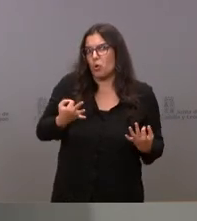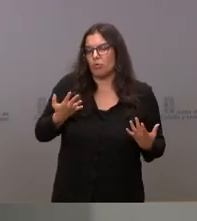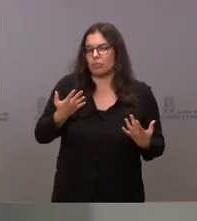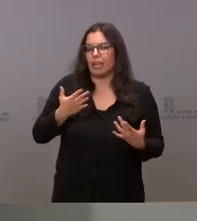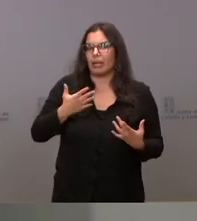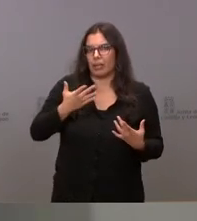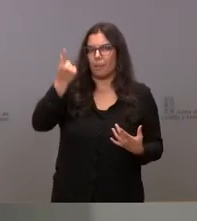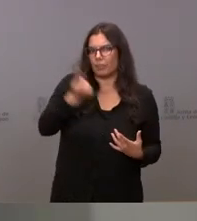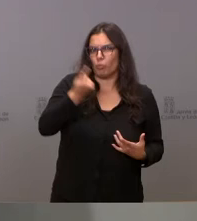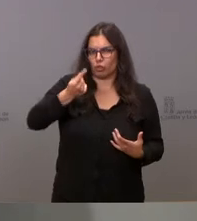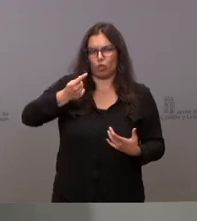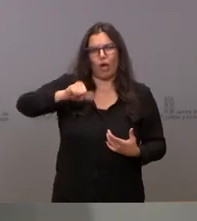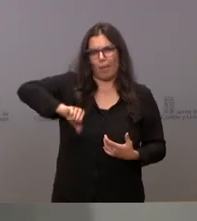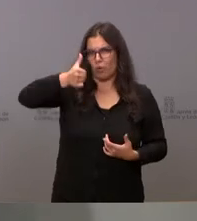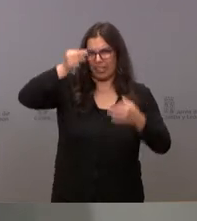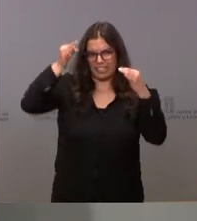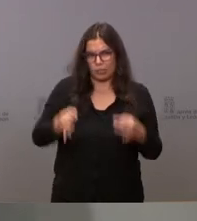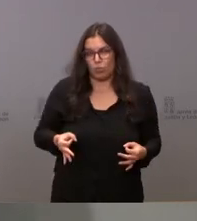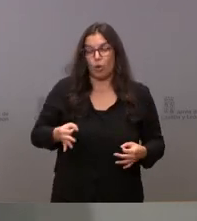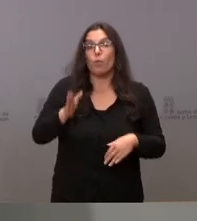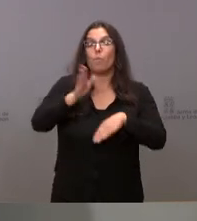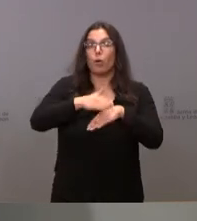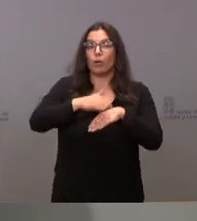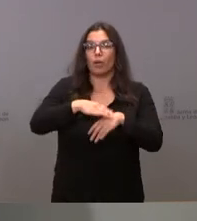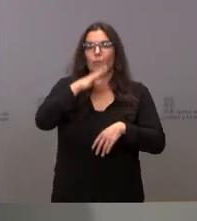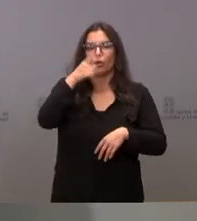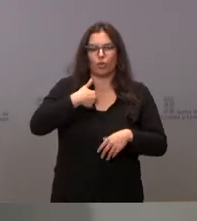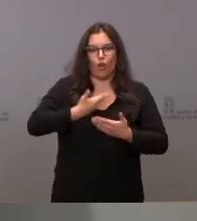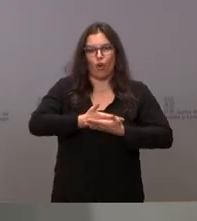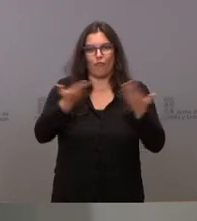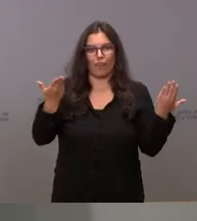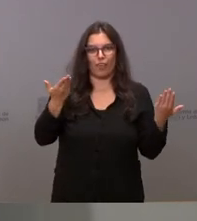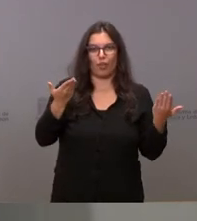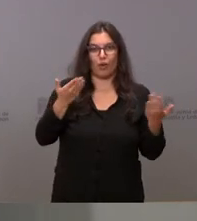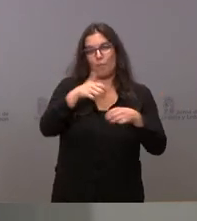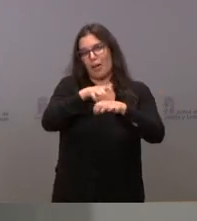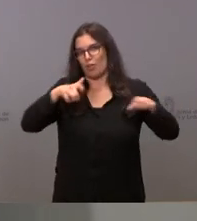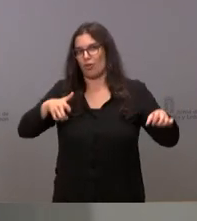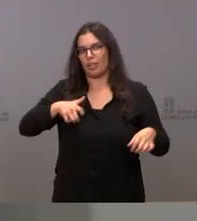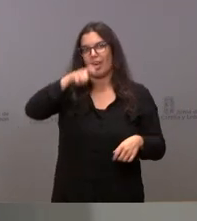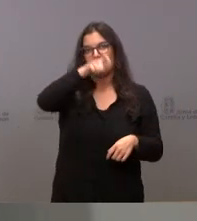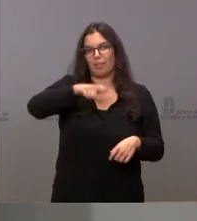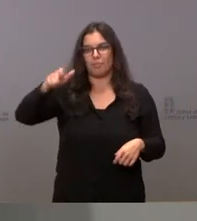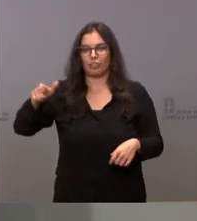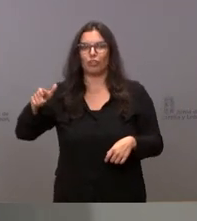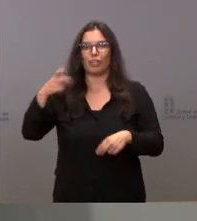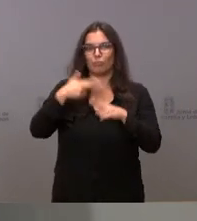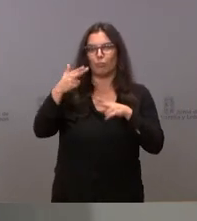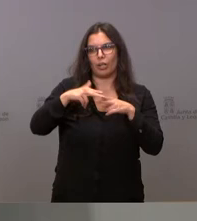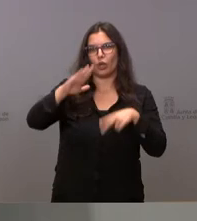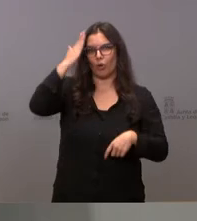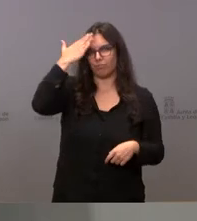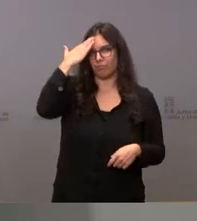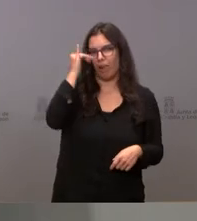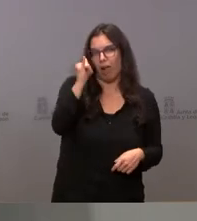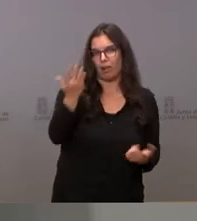escenario no se va a dar. ¿Por qué? Porque confío en la sensatez de la inmensa mayoría de los actores políticos en